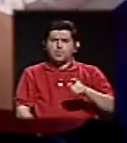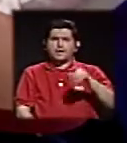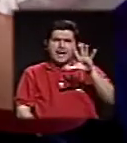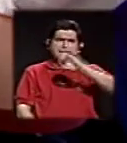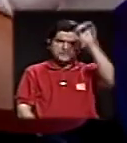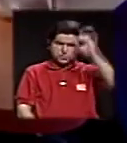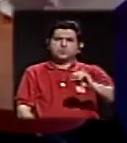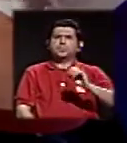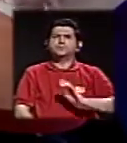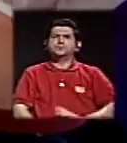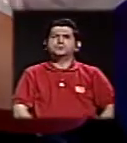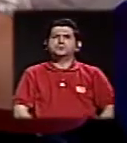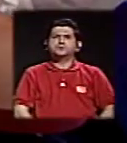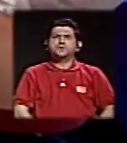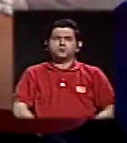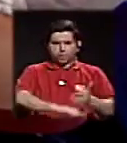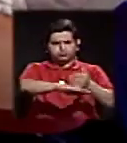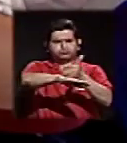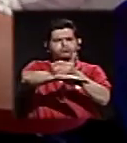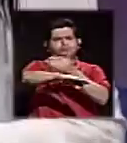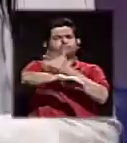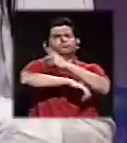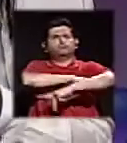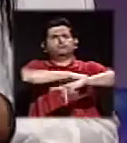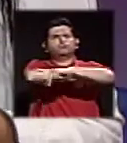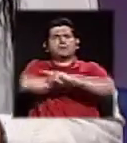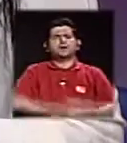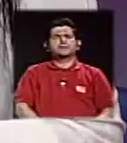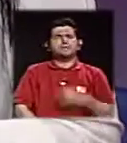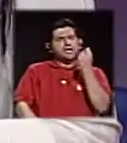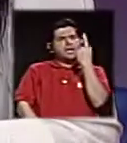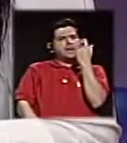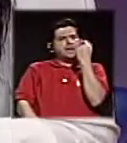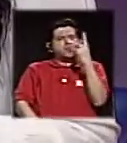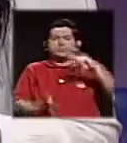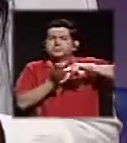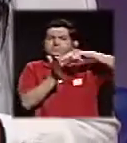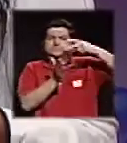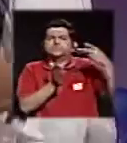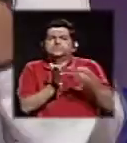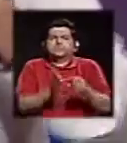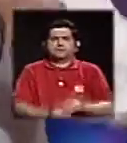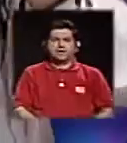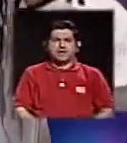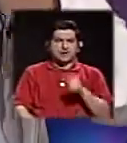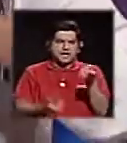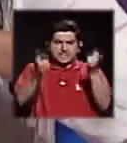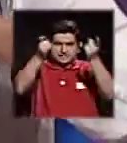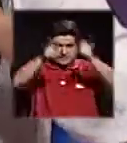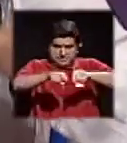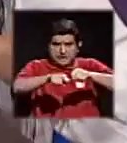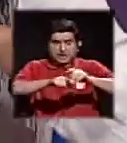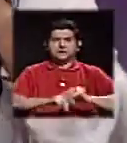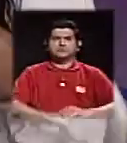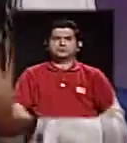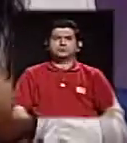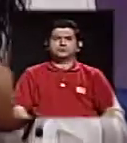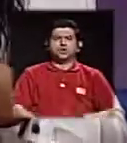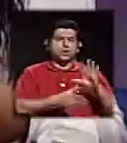50 por ciento se ha avanzado en este país con una interpretación sobre lo que es lo que significa este